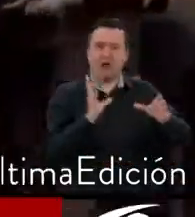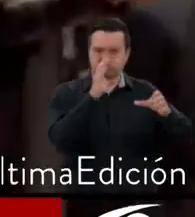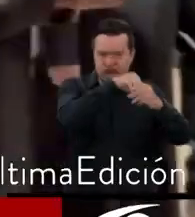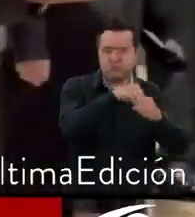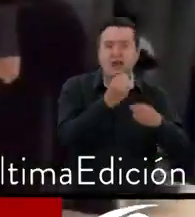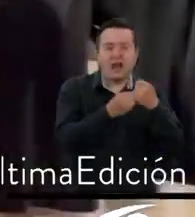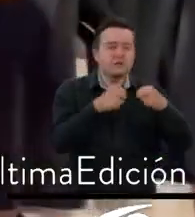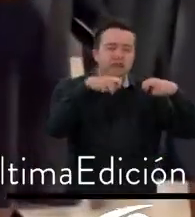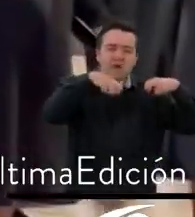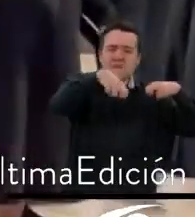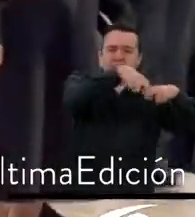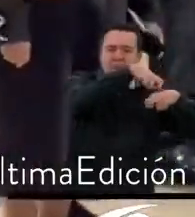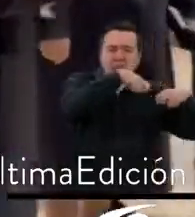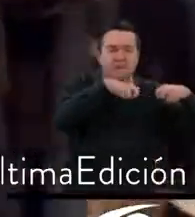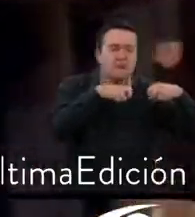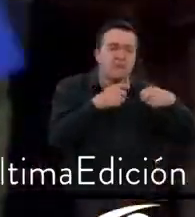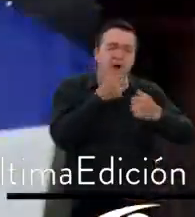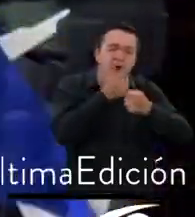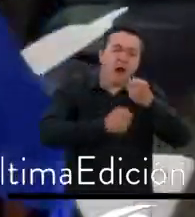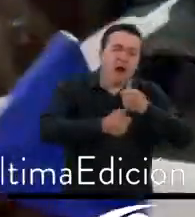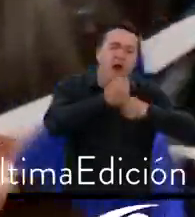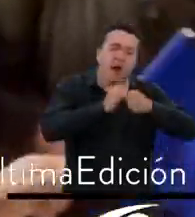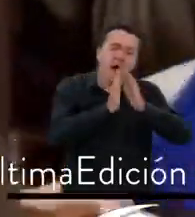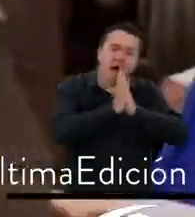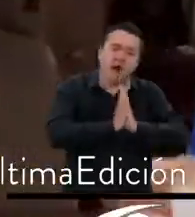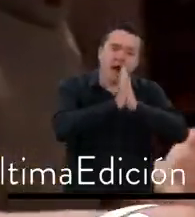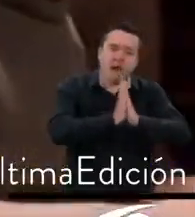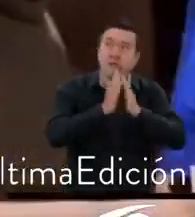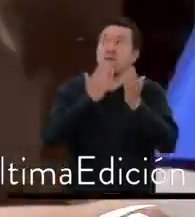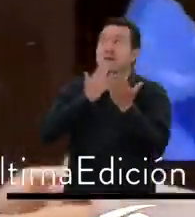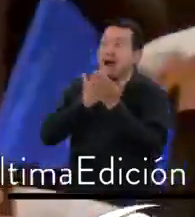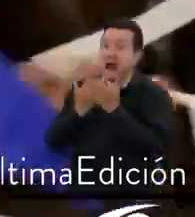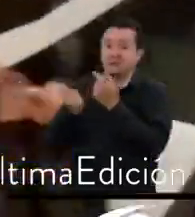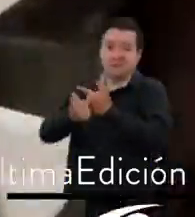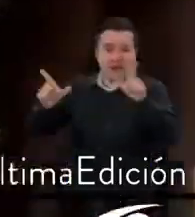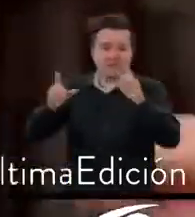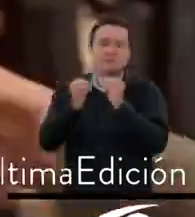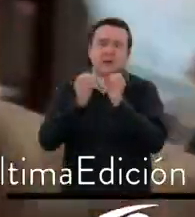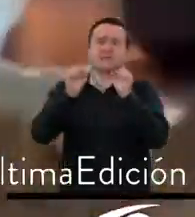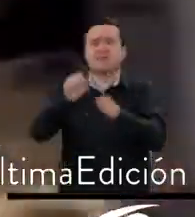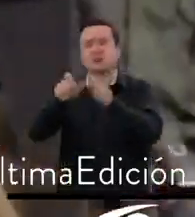Rosario como agradecimiento a su libertad y por la libertad de todos los secuestrados en el mundo. ¡Sí!